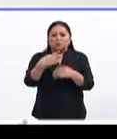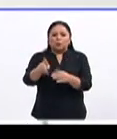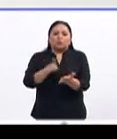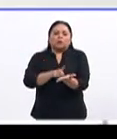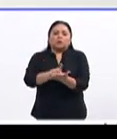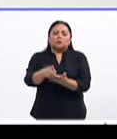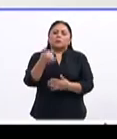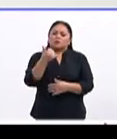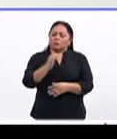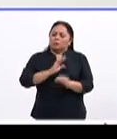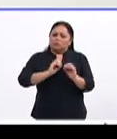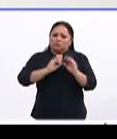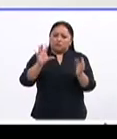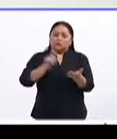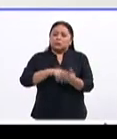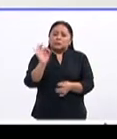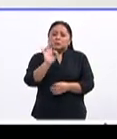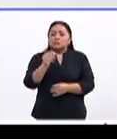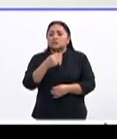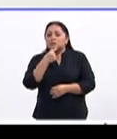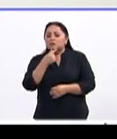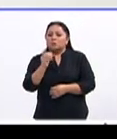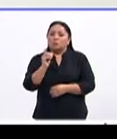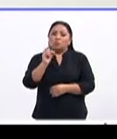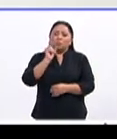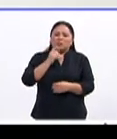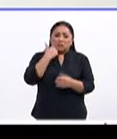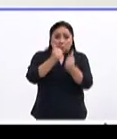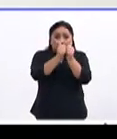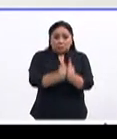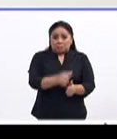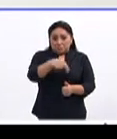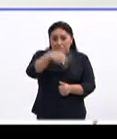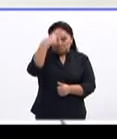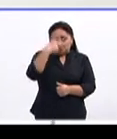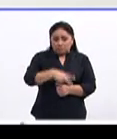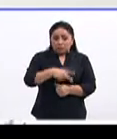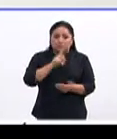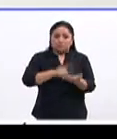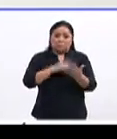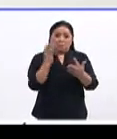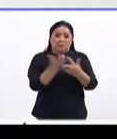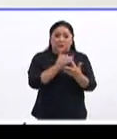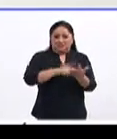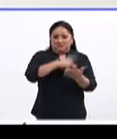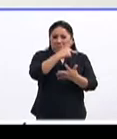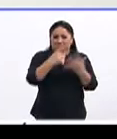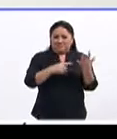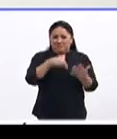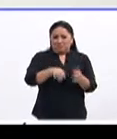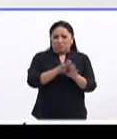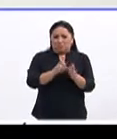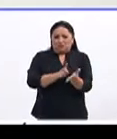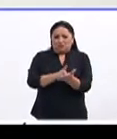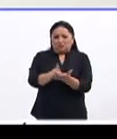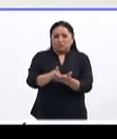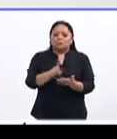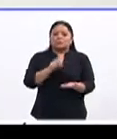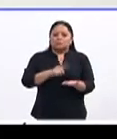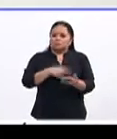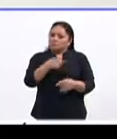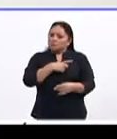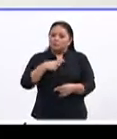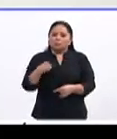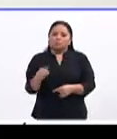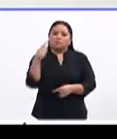derechos. Y por supuesto, si un niño o una niña se va a quedar en México, pues parte del plan de restitución de derechos es ir a